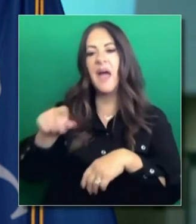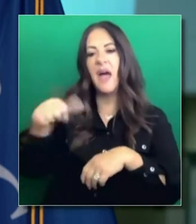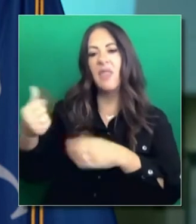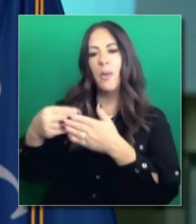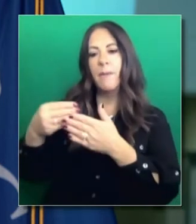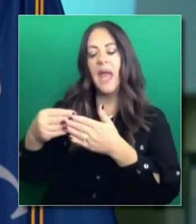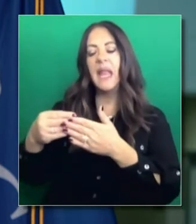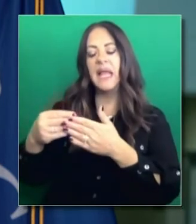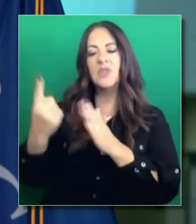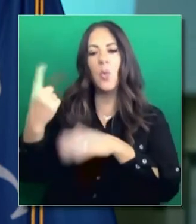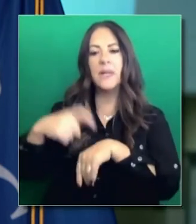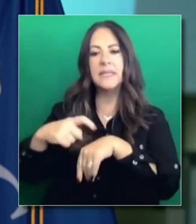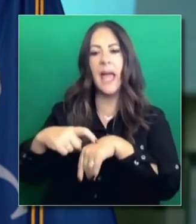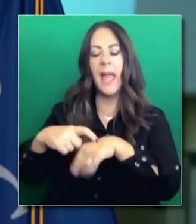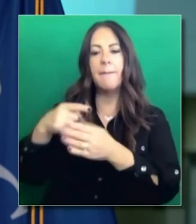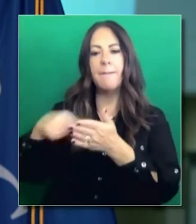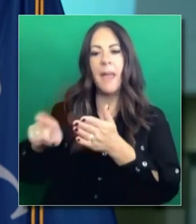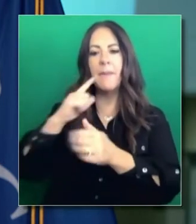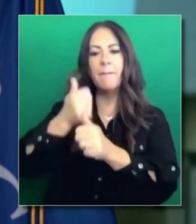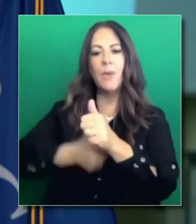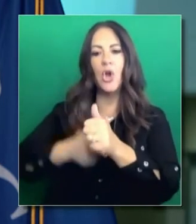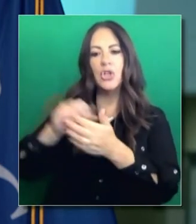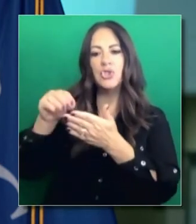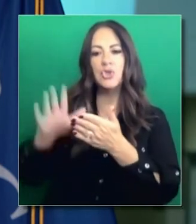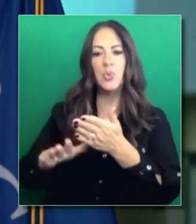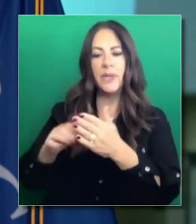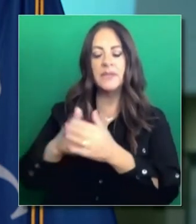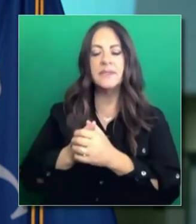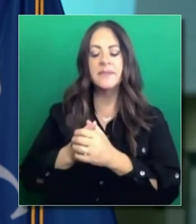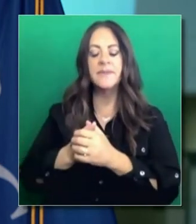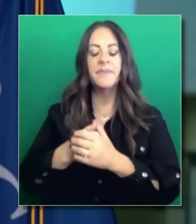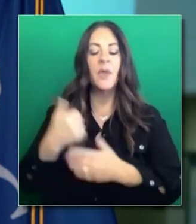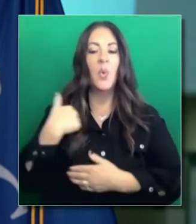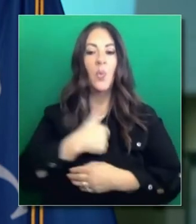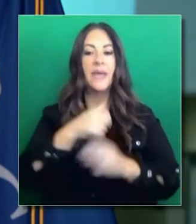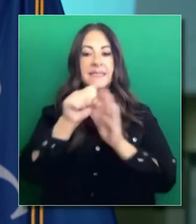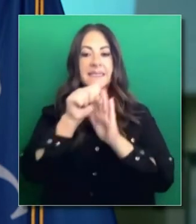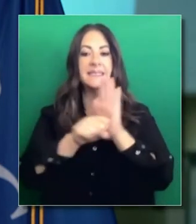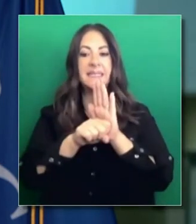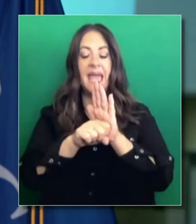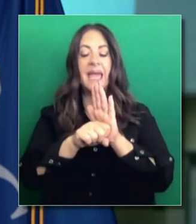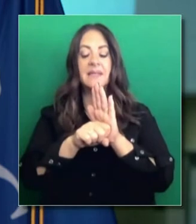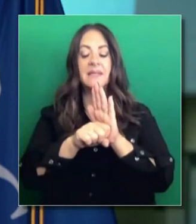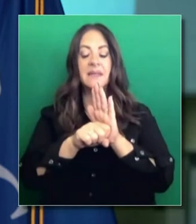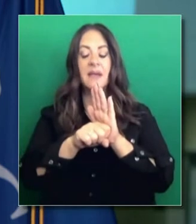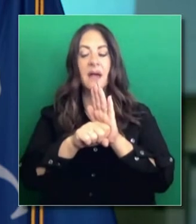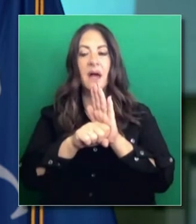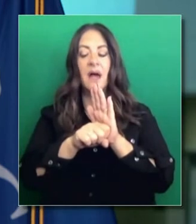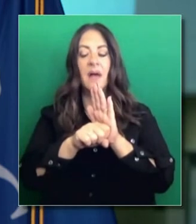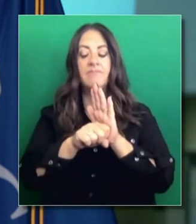de inversiones, 5,3 millones que el Estado dio y los